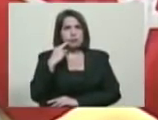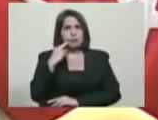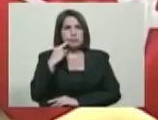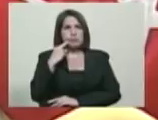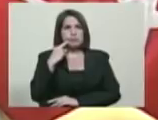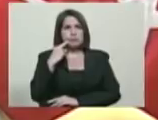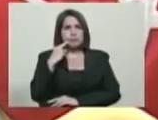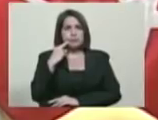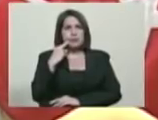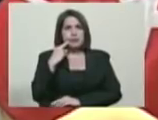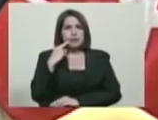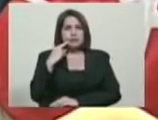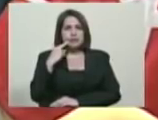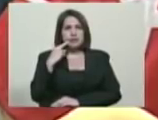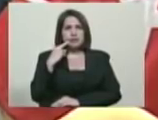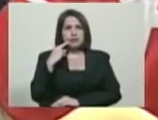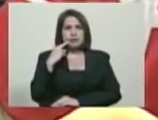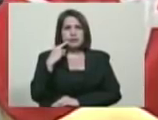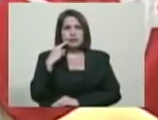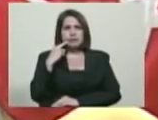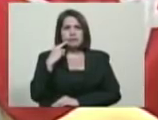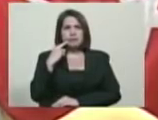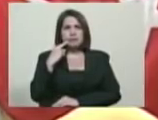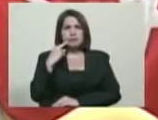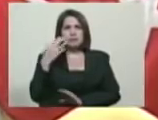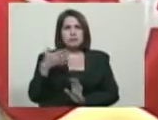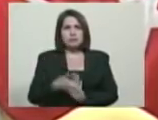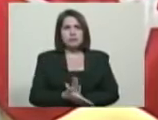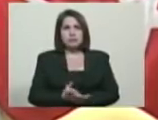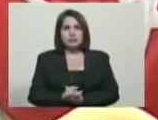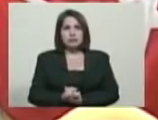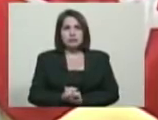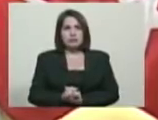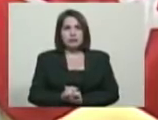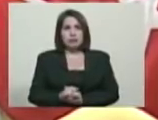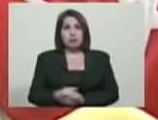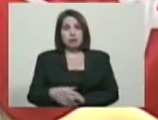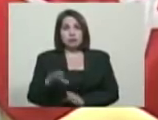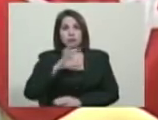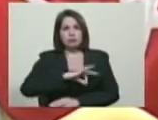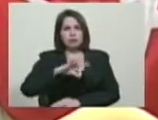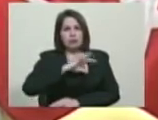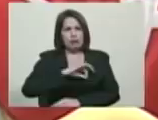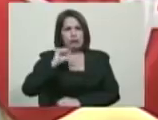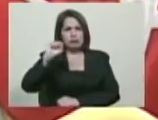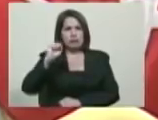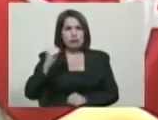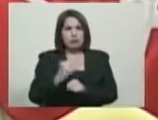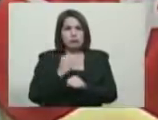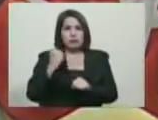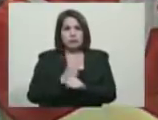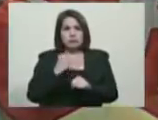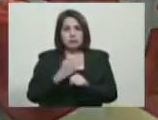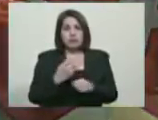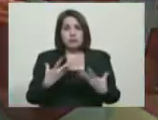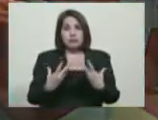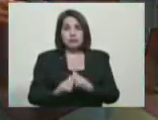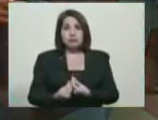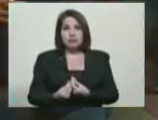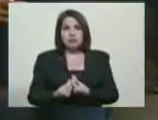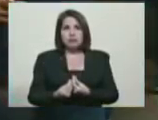se tiene que hablar de un pueblo noble, rebelde, solidario, trabajador, muy trabajador,